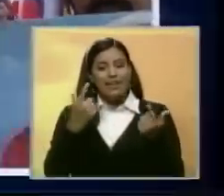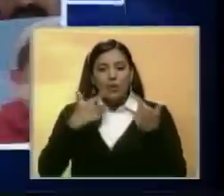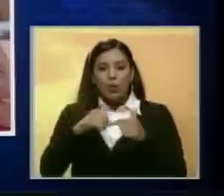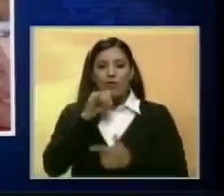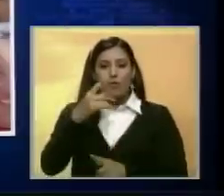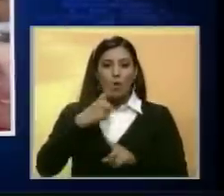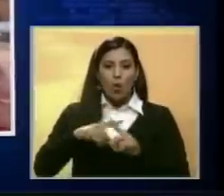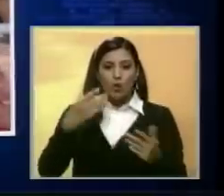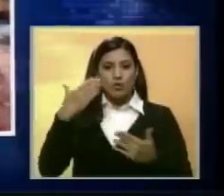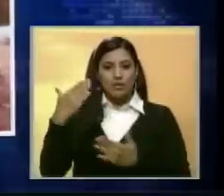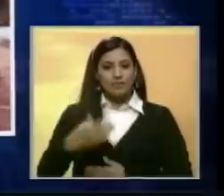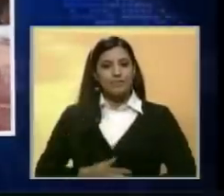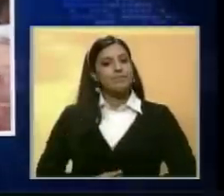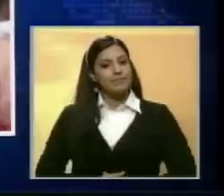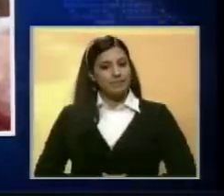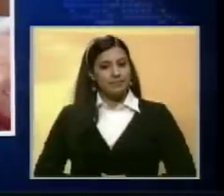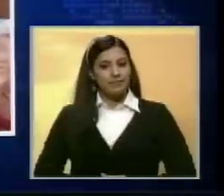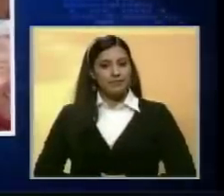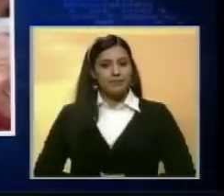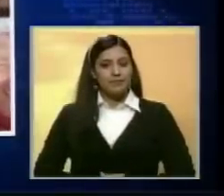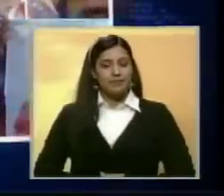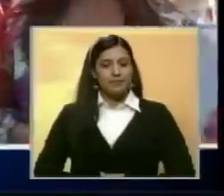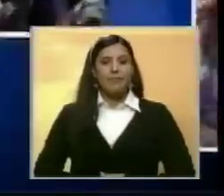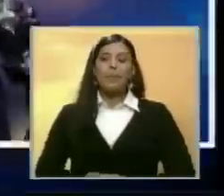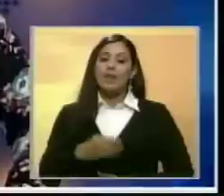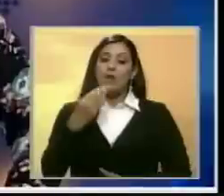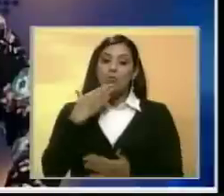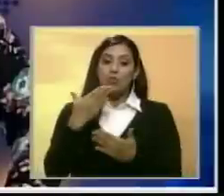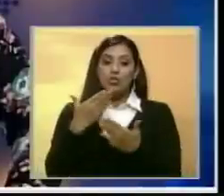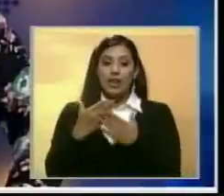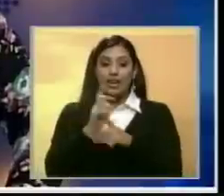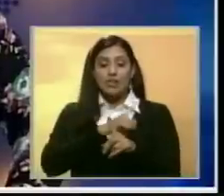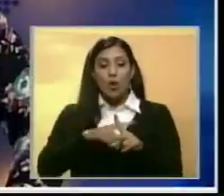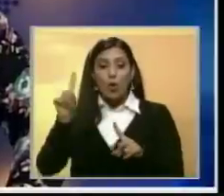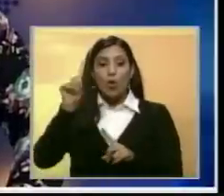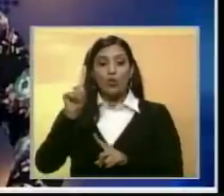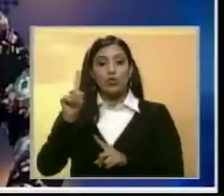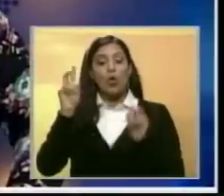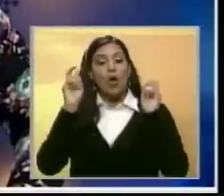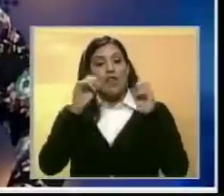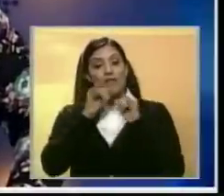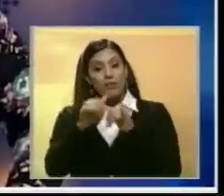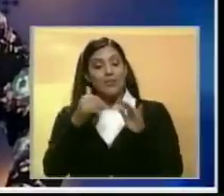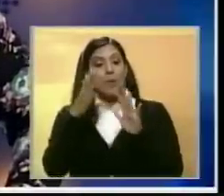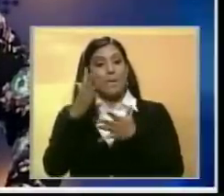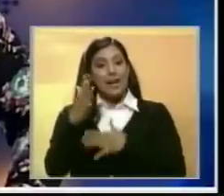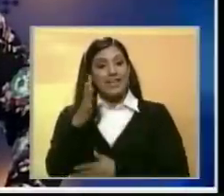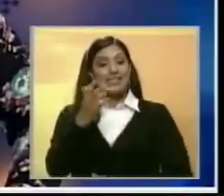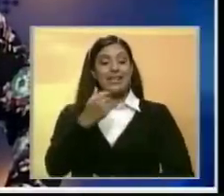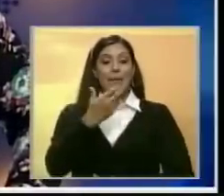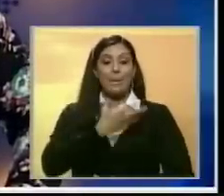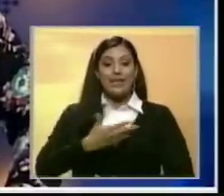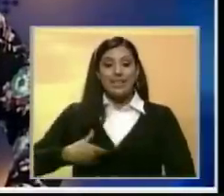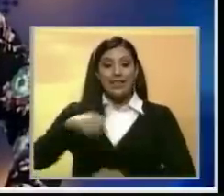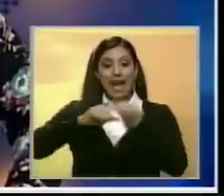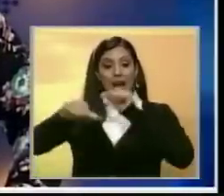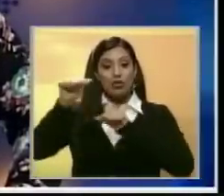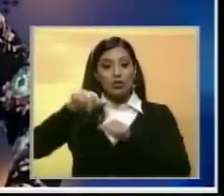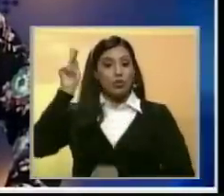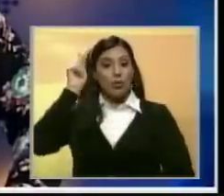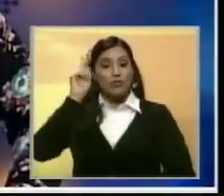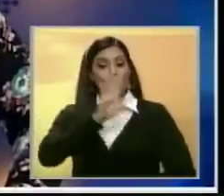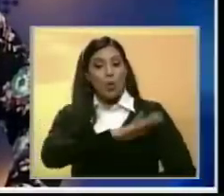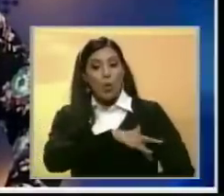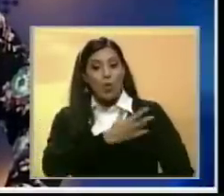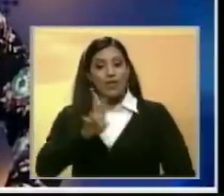más información. Retornamos con ustedes. Muchísimas gracias, Milagro. Según Víctor Márquez, presidente de la Asociación de Profesores en la